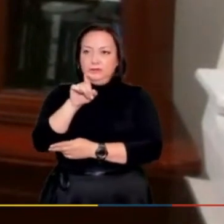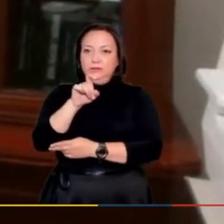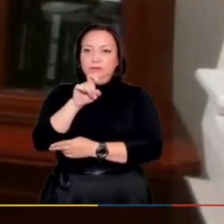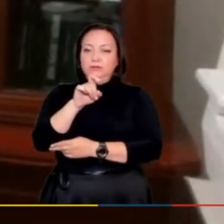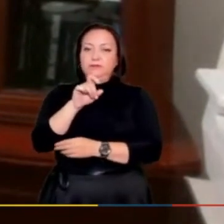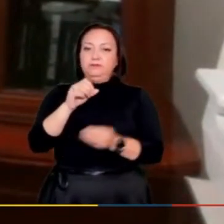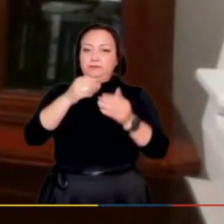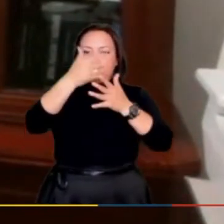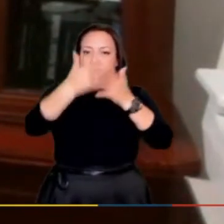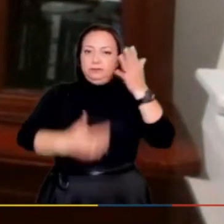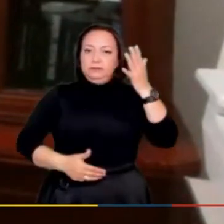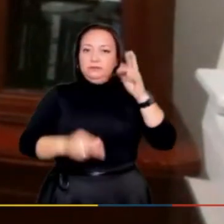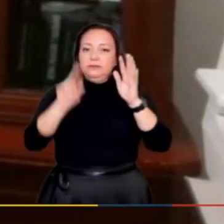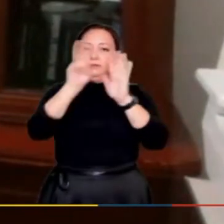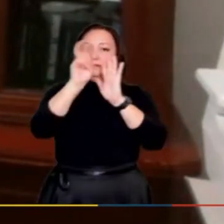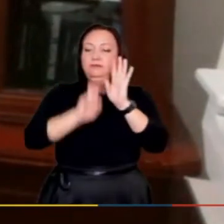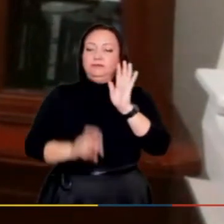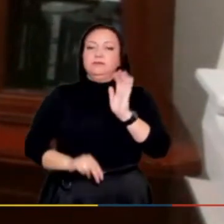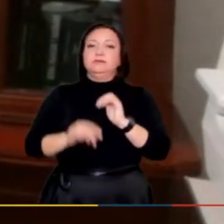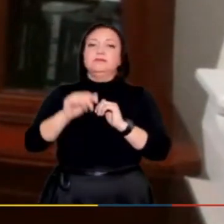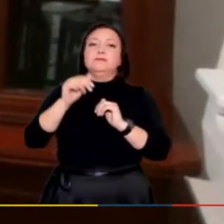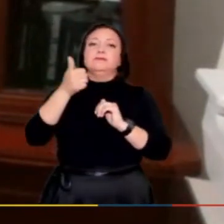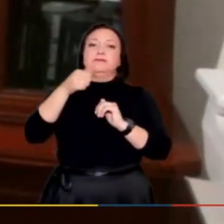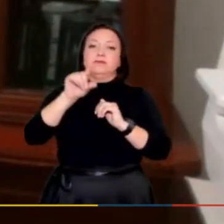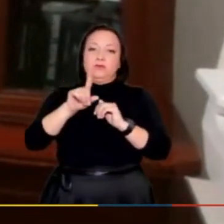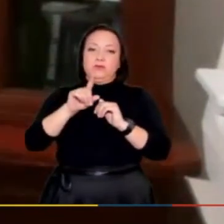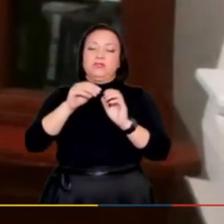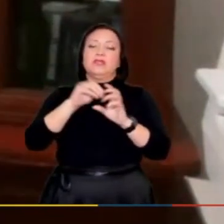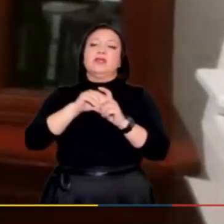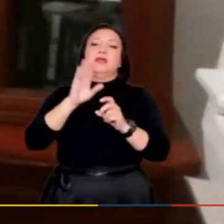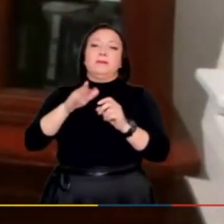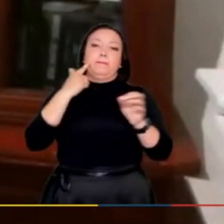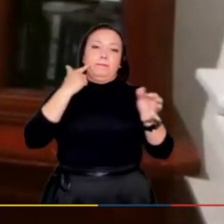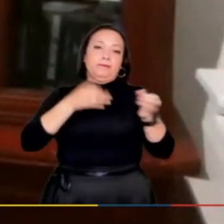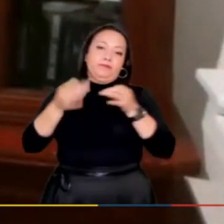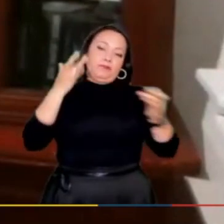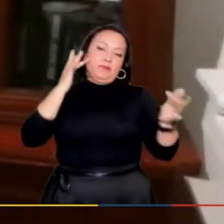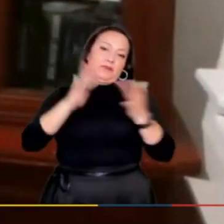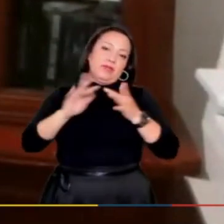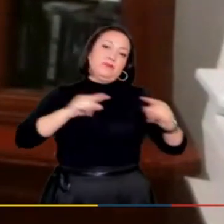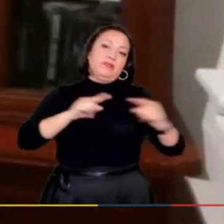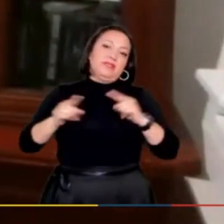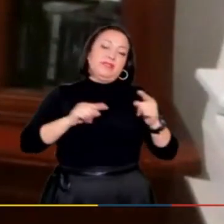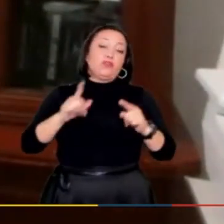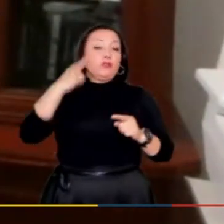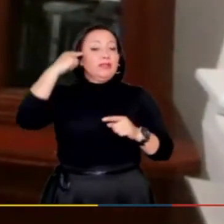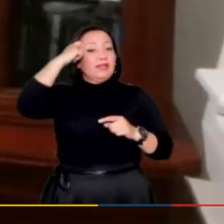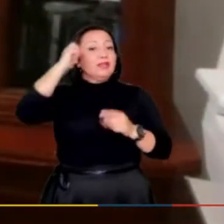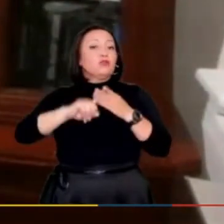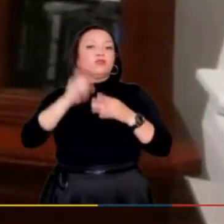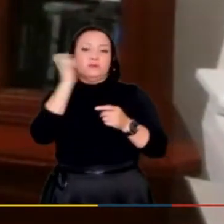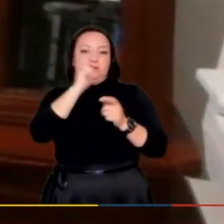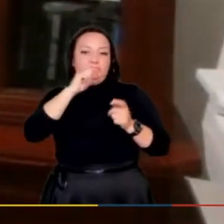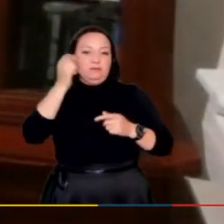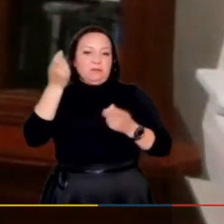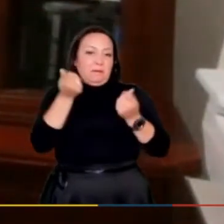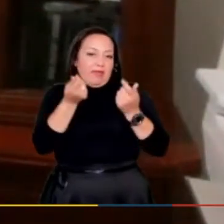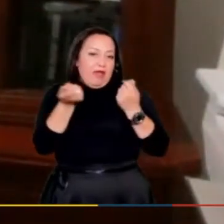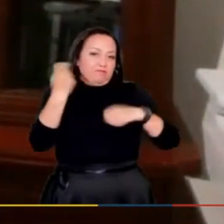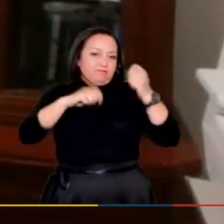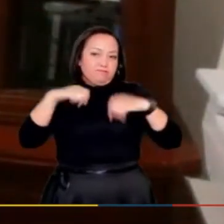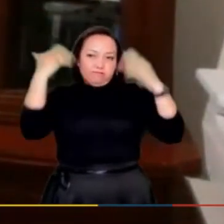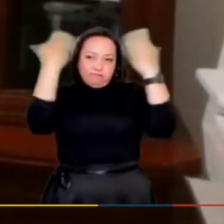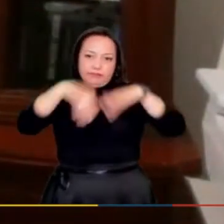capítulo 11 imparte las instrucciones relativas a la administración del riesgo de lavado de activos y de la financiación del